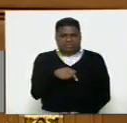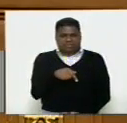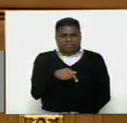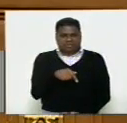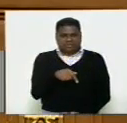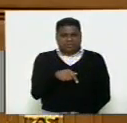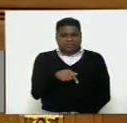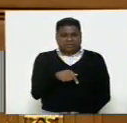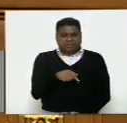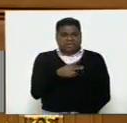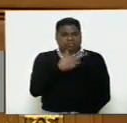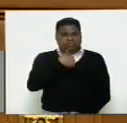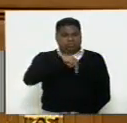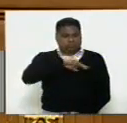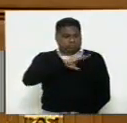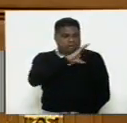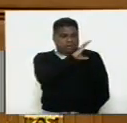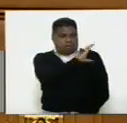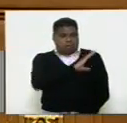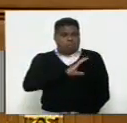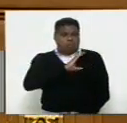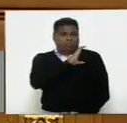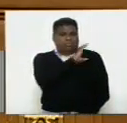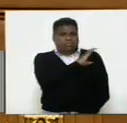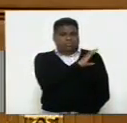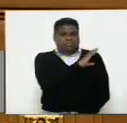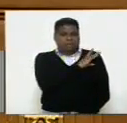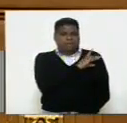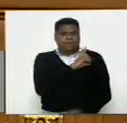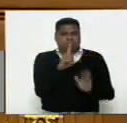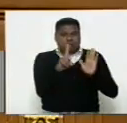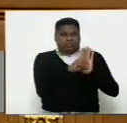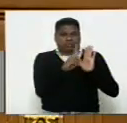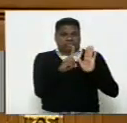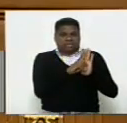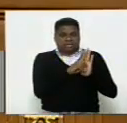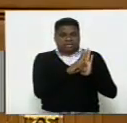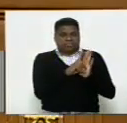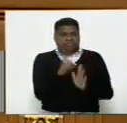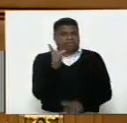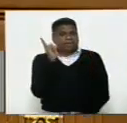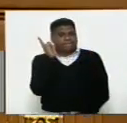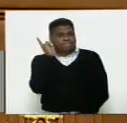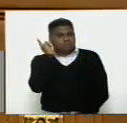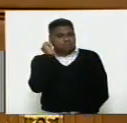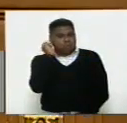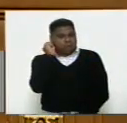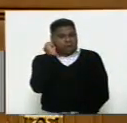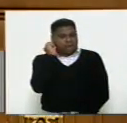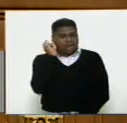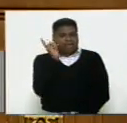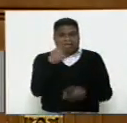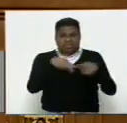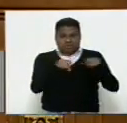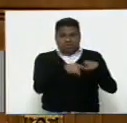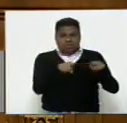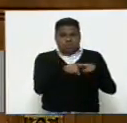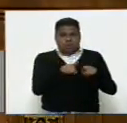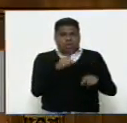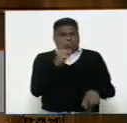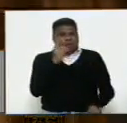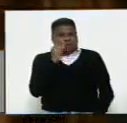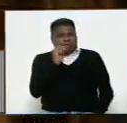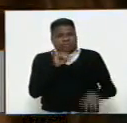nuestra Comisión por los Derechos de las Mujeres, la Equidad y